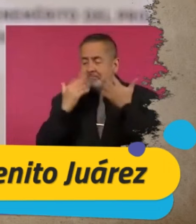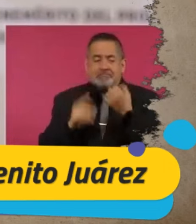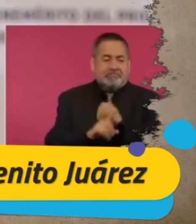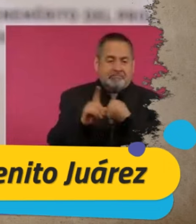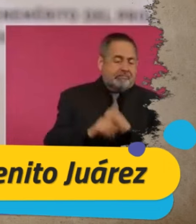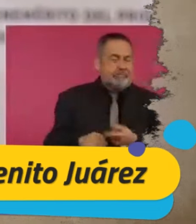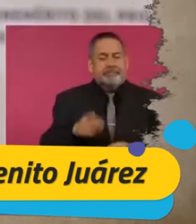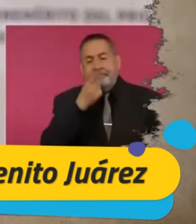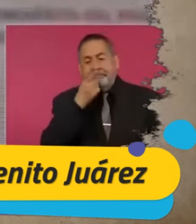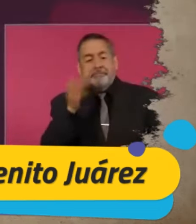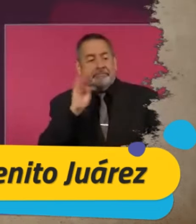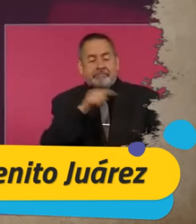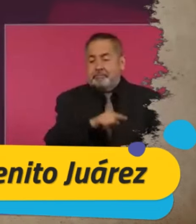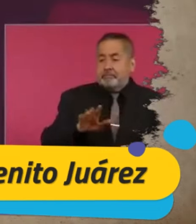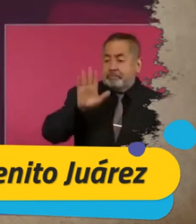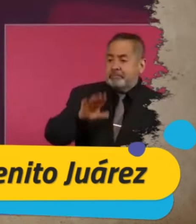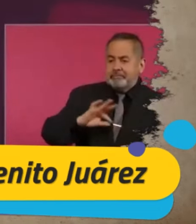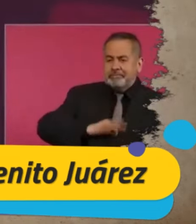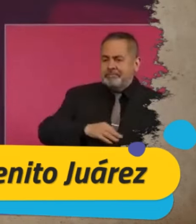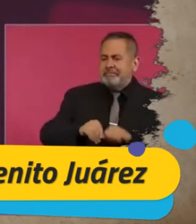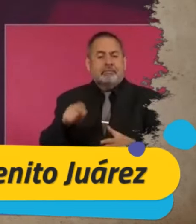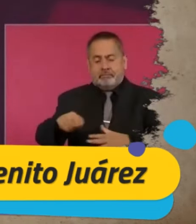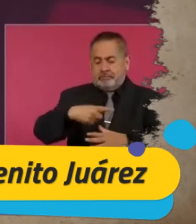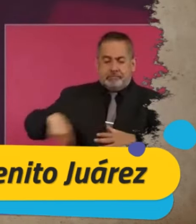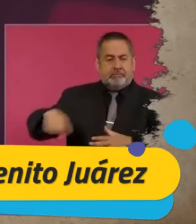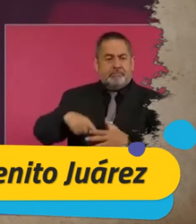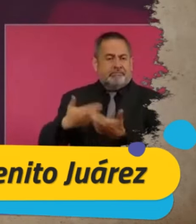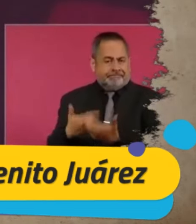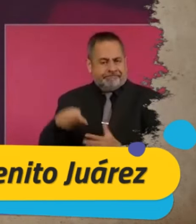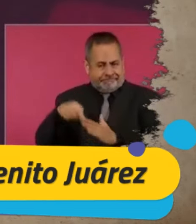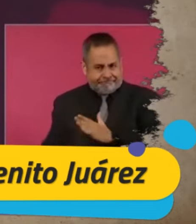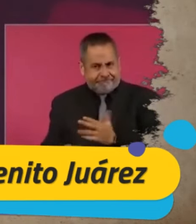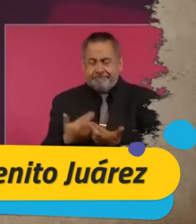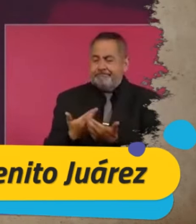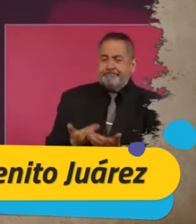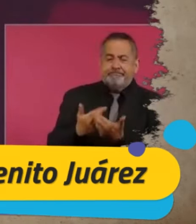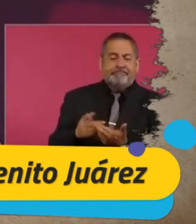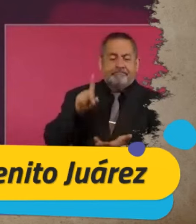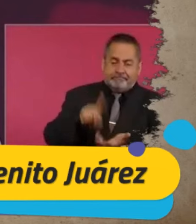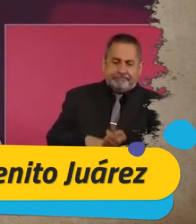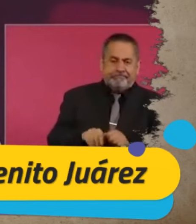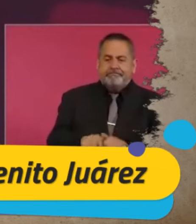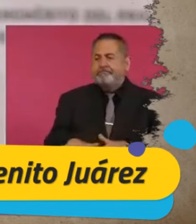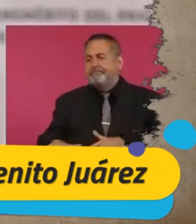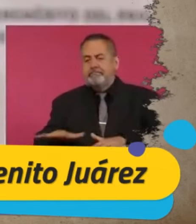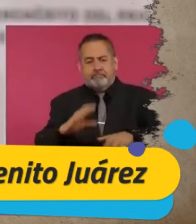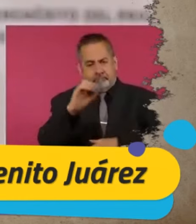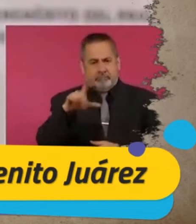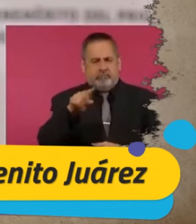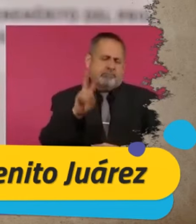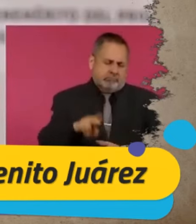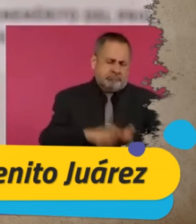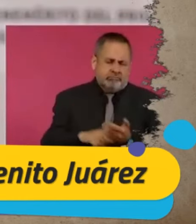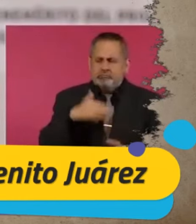una supuesta contaminación de un pozo. El pozo afectó varias colonias, esto es verdad, pero no